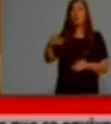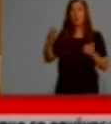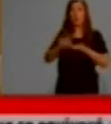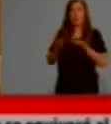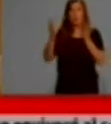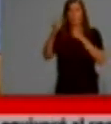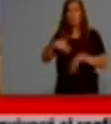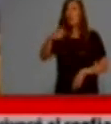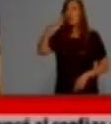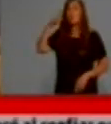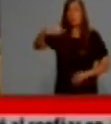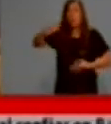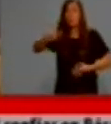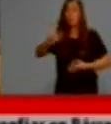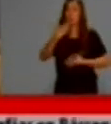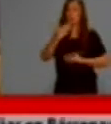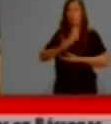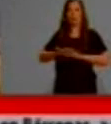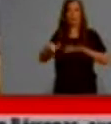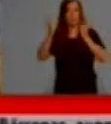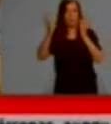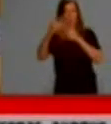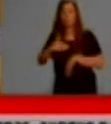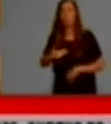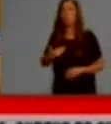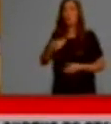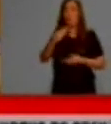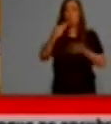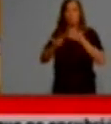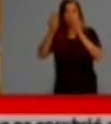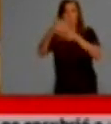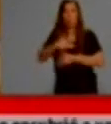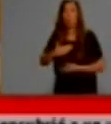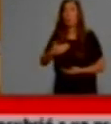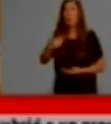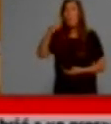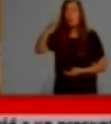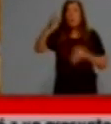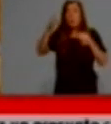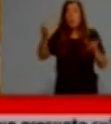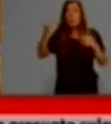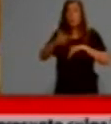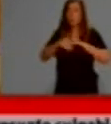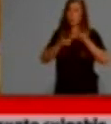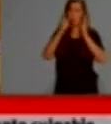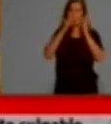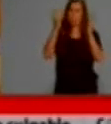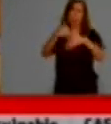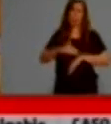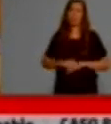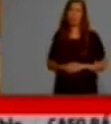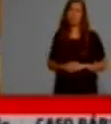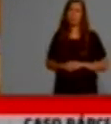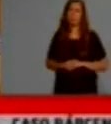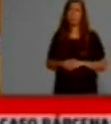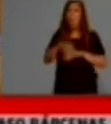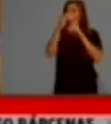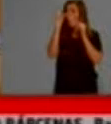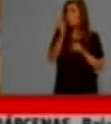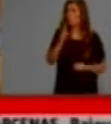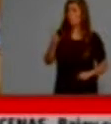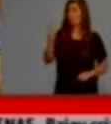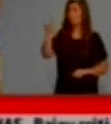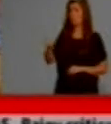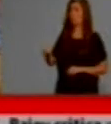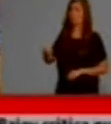no hay libertad, sin verdad no hay justicia, sin verdad no hay democracia. No olvide,